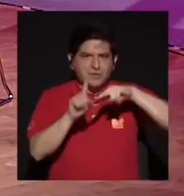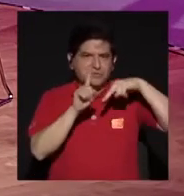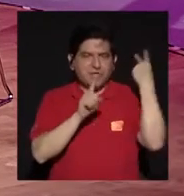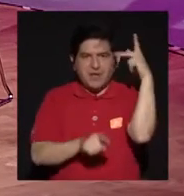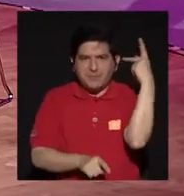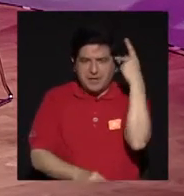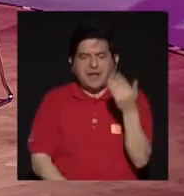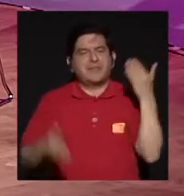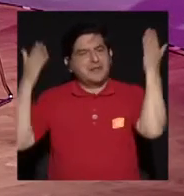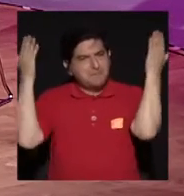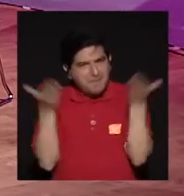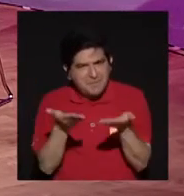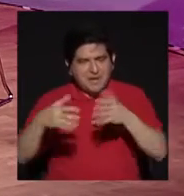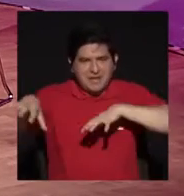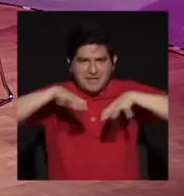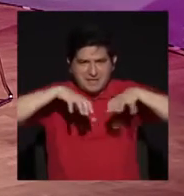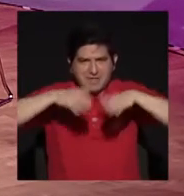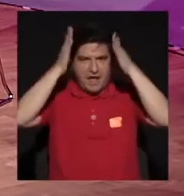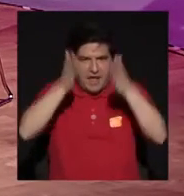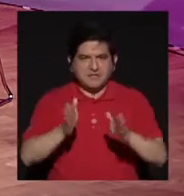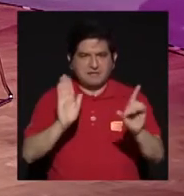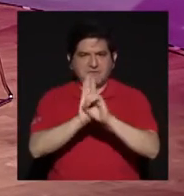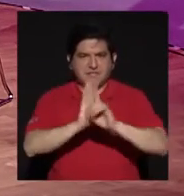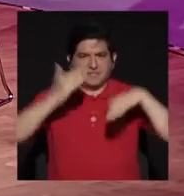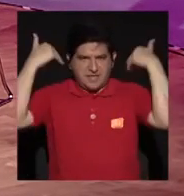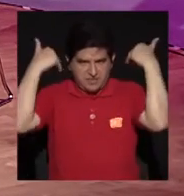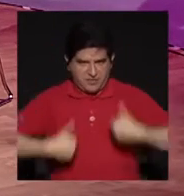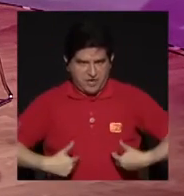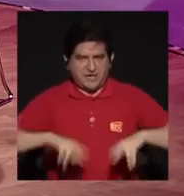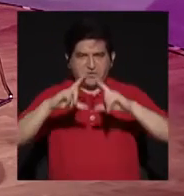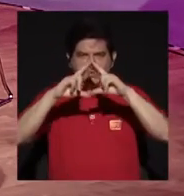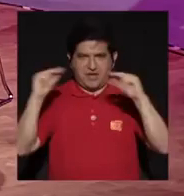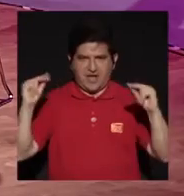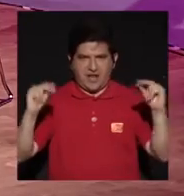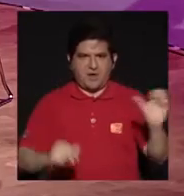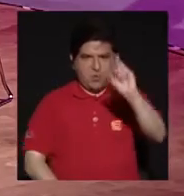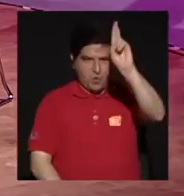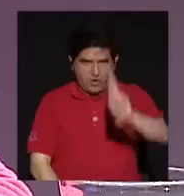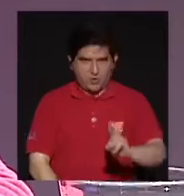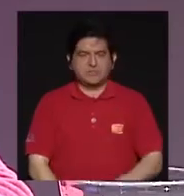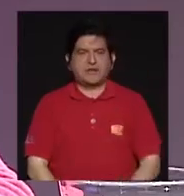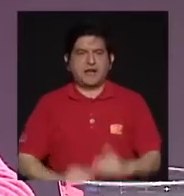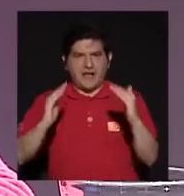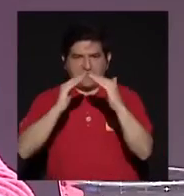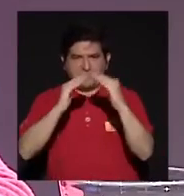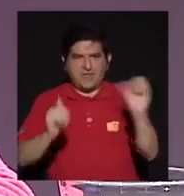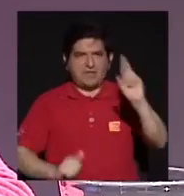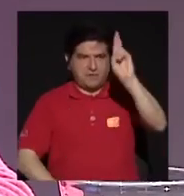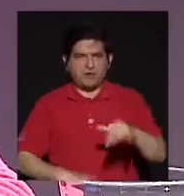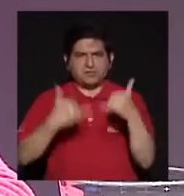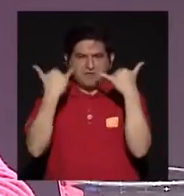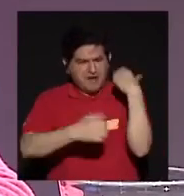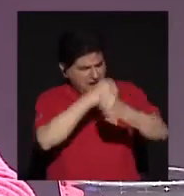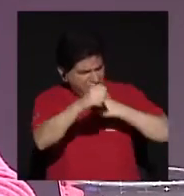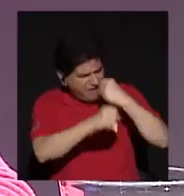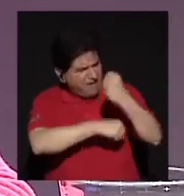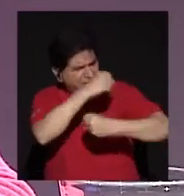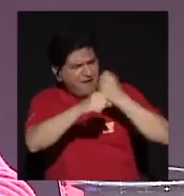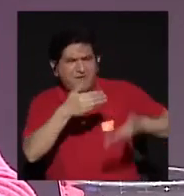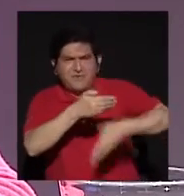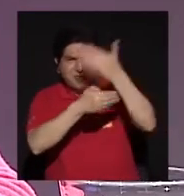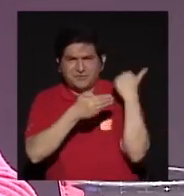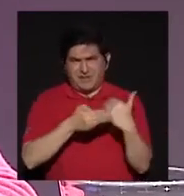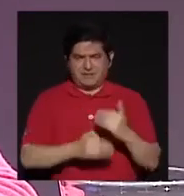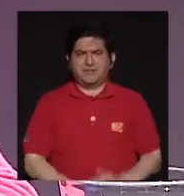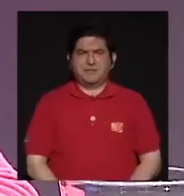usted bienvenida como activista de los derechos humanos en Nicaragua y en Costa Rica, residente en Costa Rica desde hace varios años. Cuéntenos,